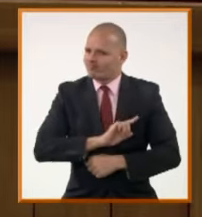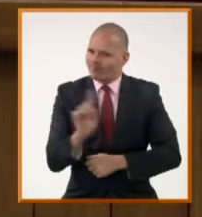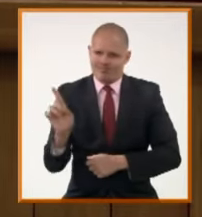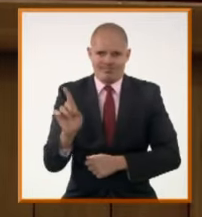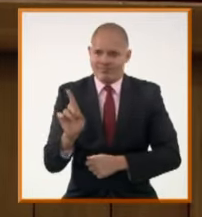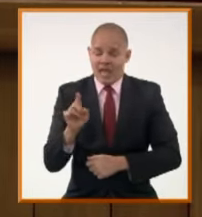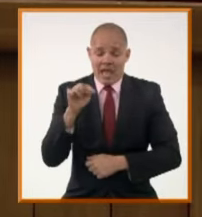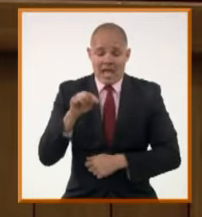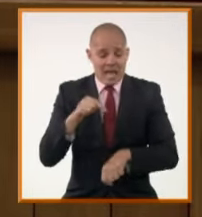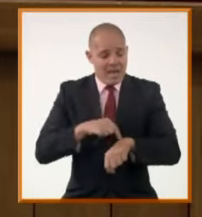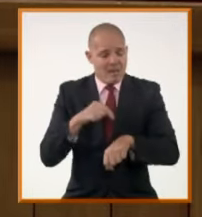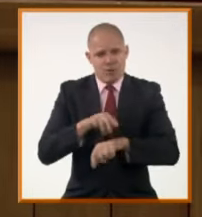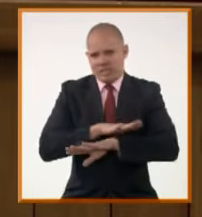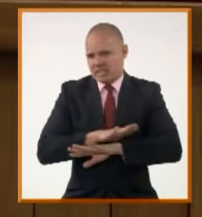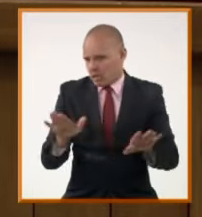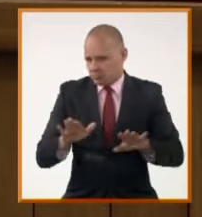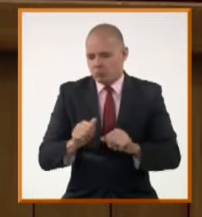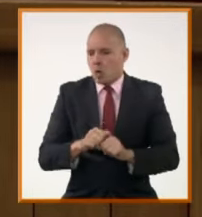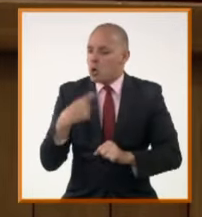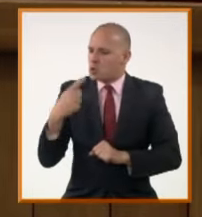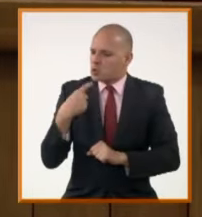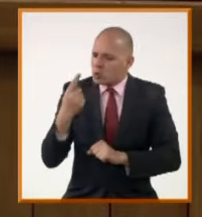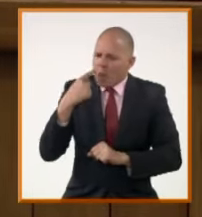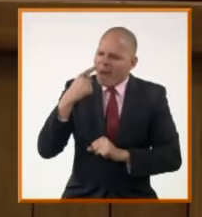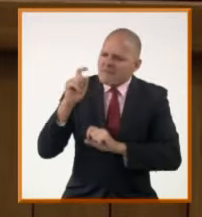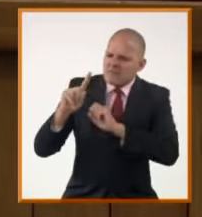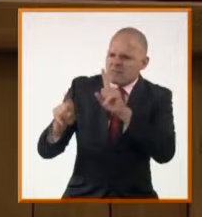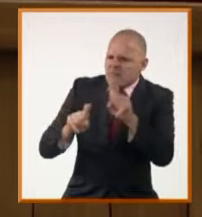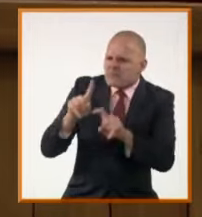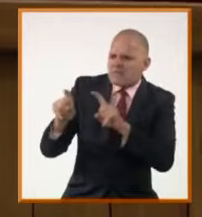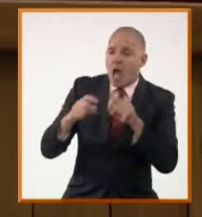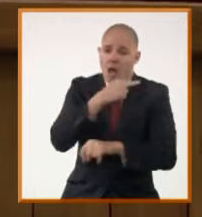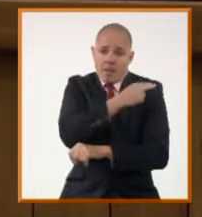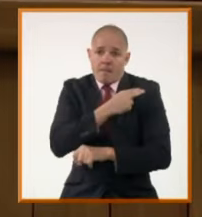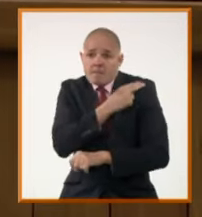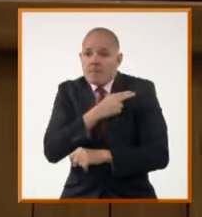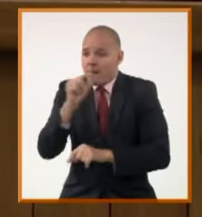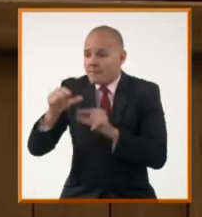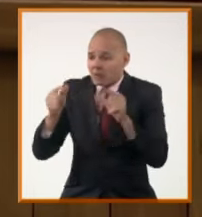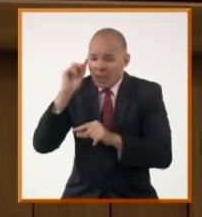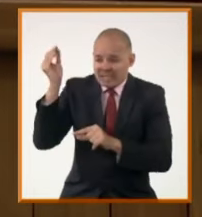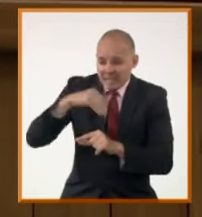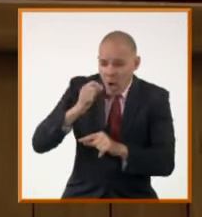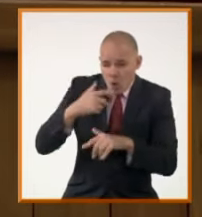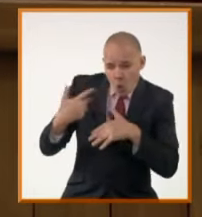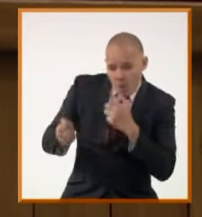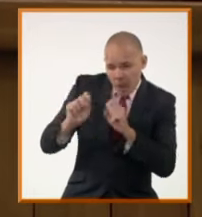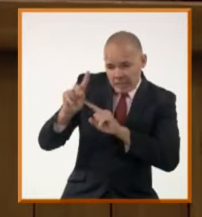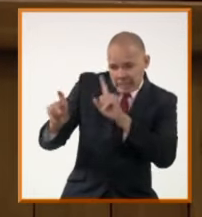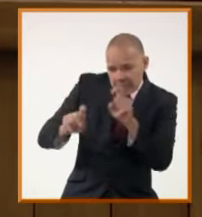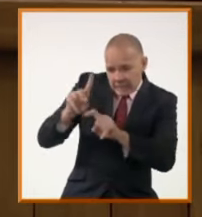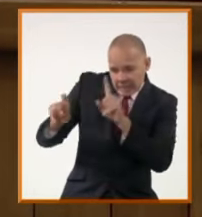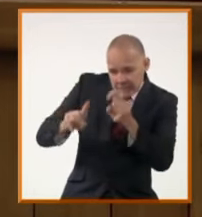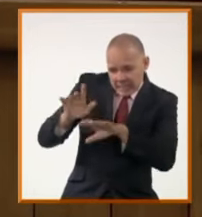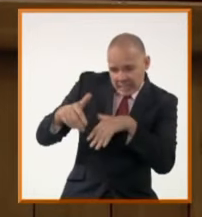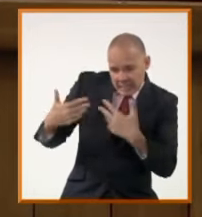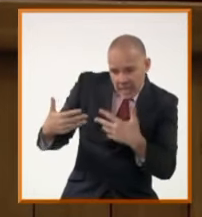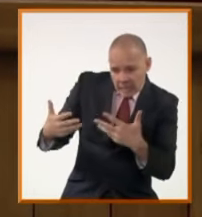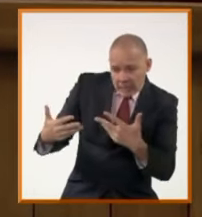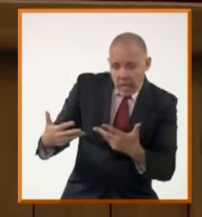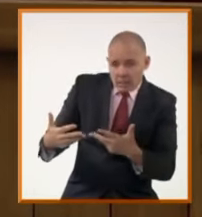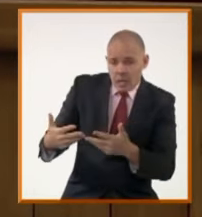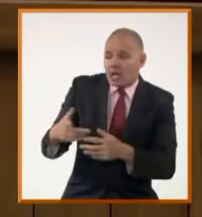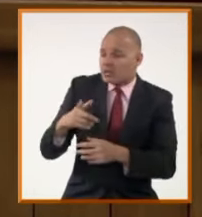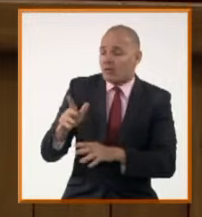seguridad y la consulta a todos los especialistas que dominan los temas, los expertos, en que es necesario